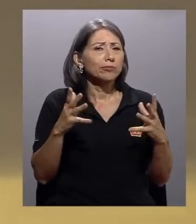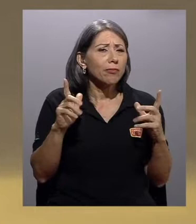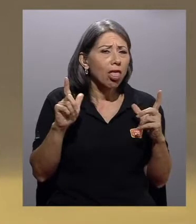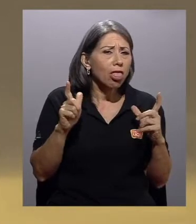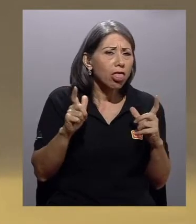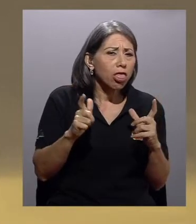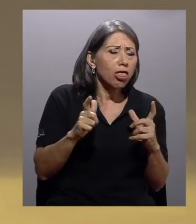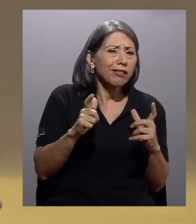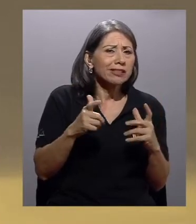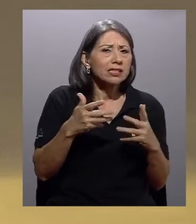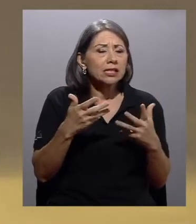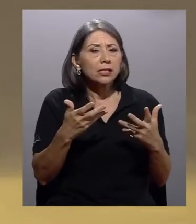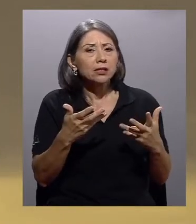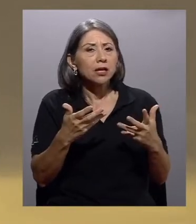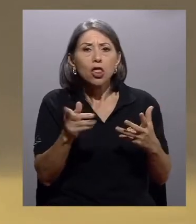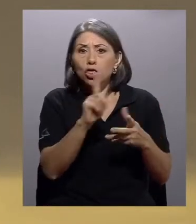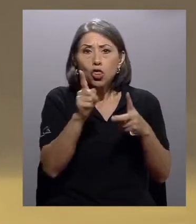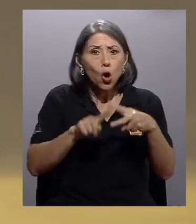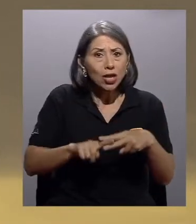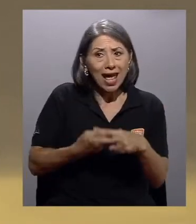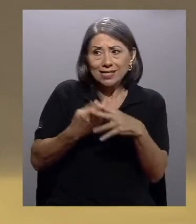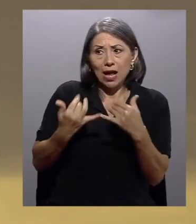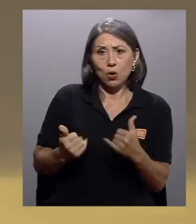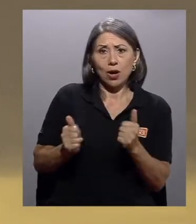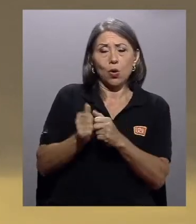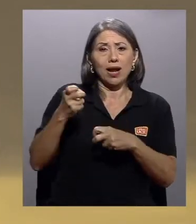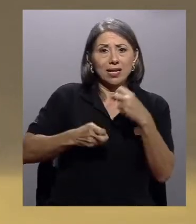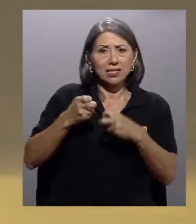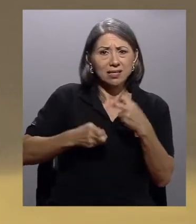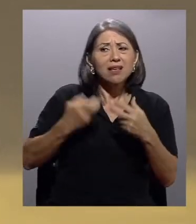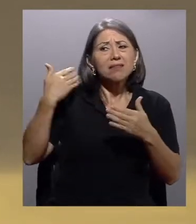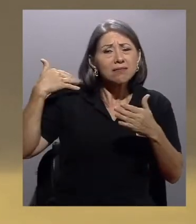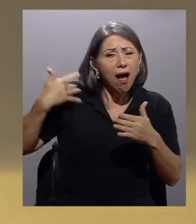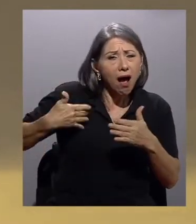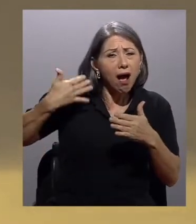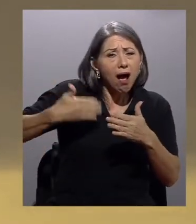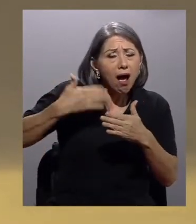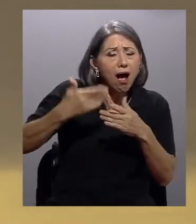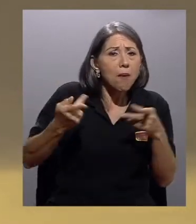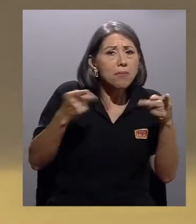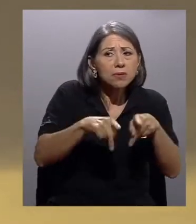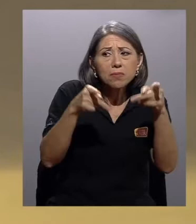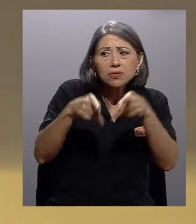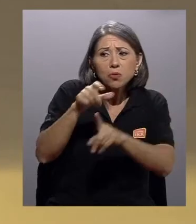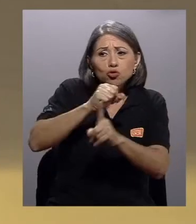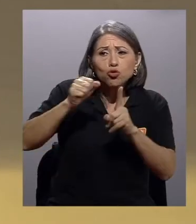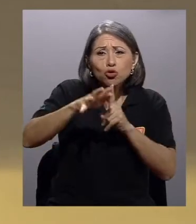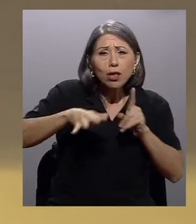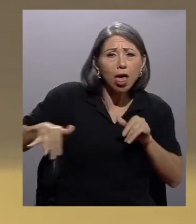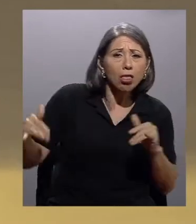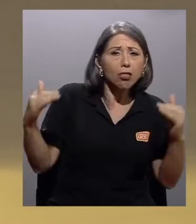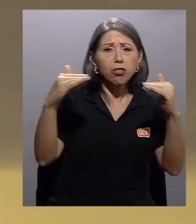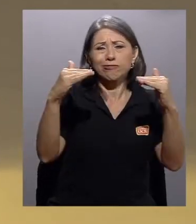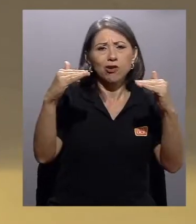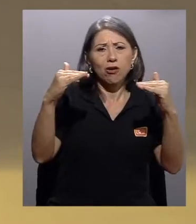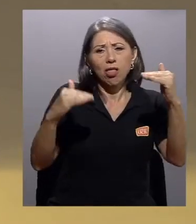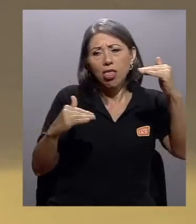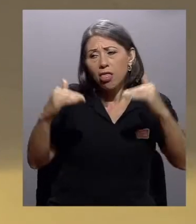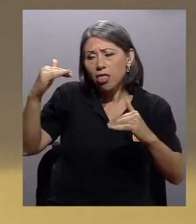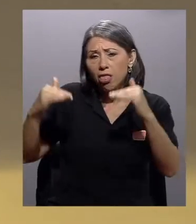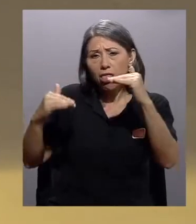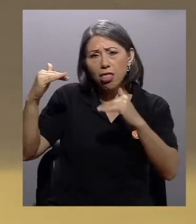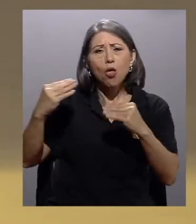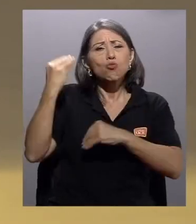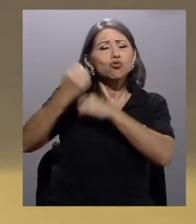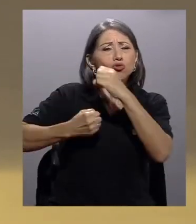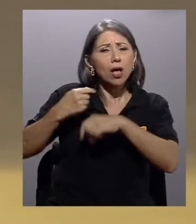crisis, ¿verdad? Hay relaciones de desigualdad social que se han ido gestando por muchos años y